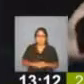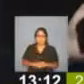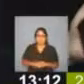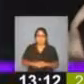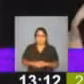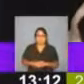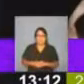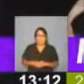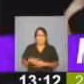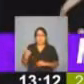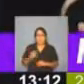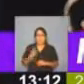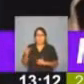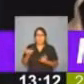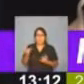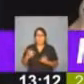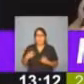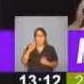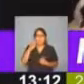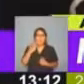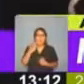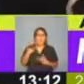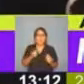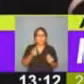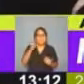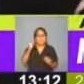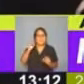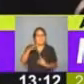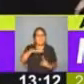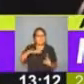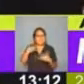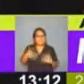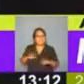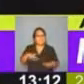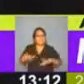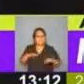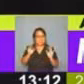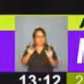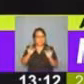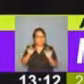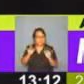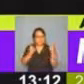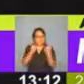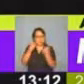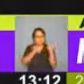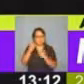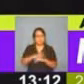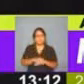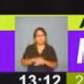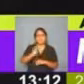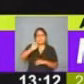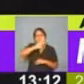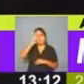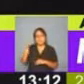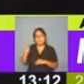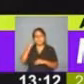Que todos tenemos el espíritu solidario que tenemos que tener hoy en un contexto complicado para todos. El banco viene ya acompañando